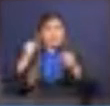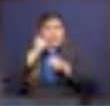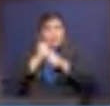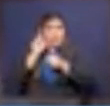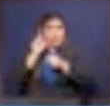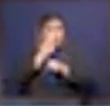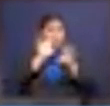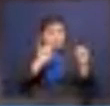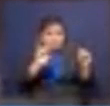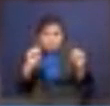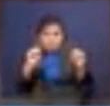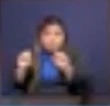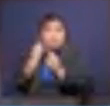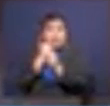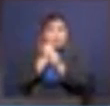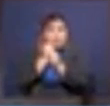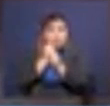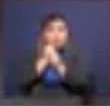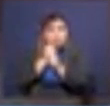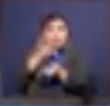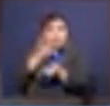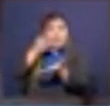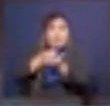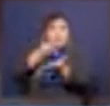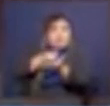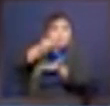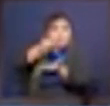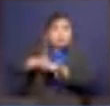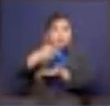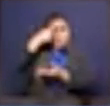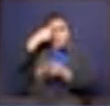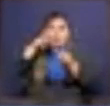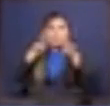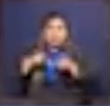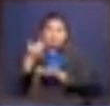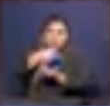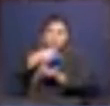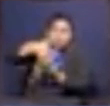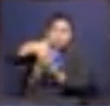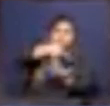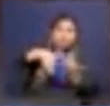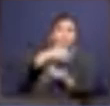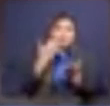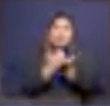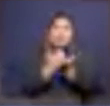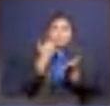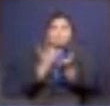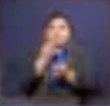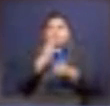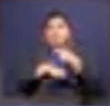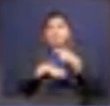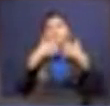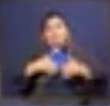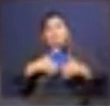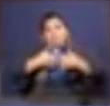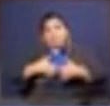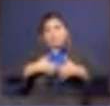poner dinero en circulación e incrementar el consumo de